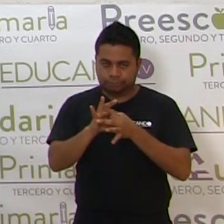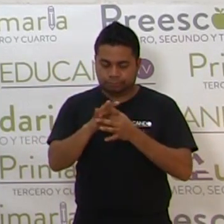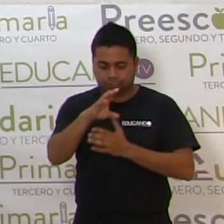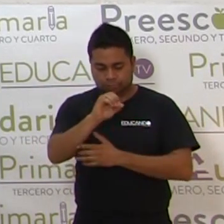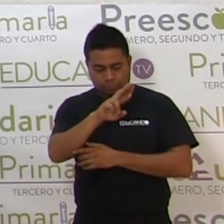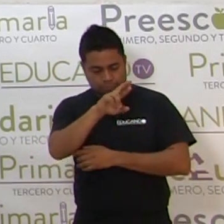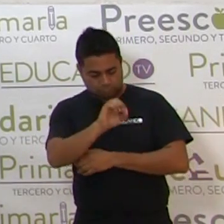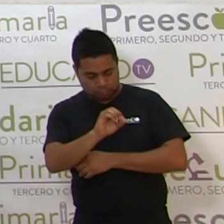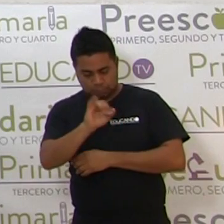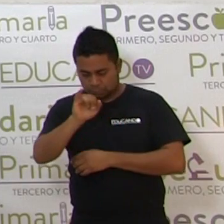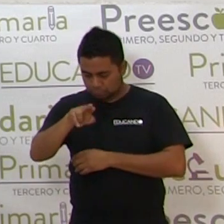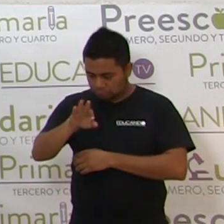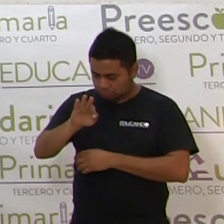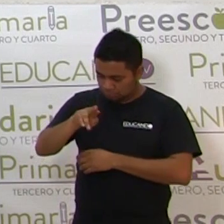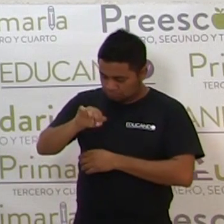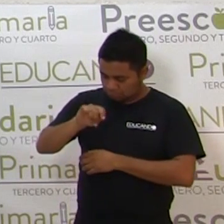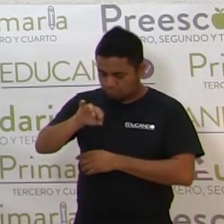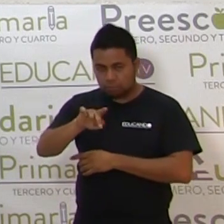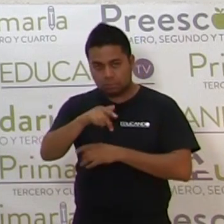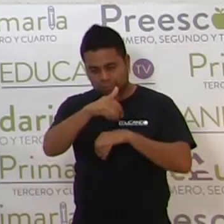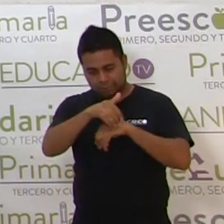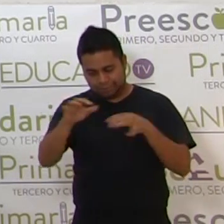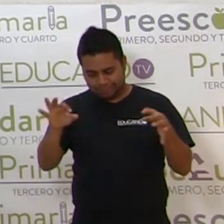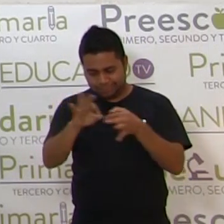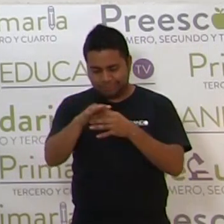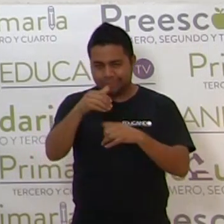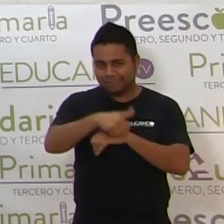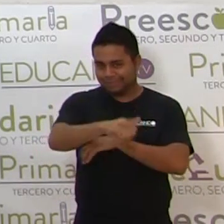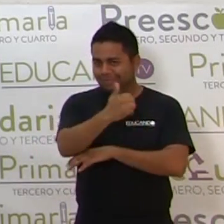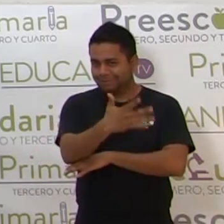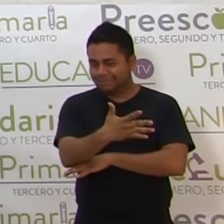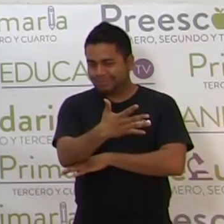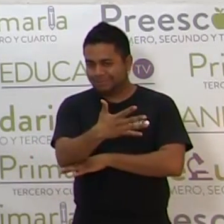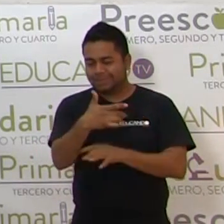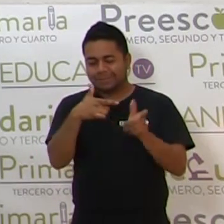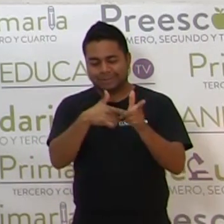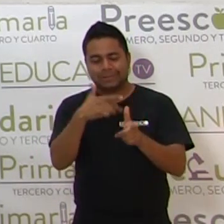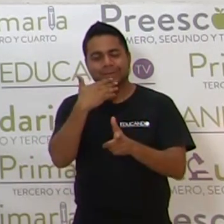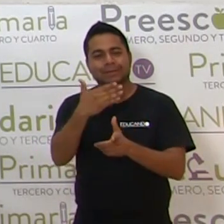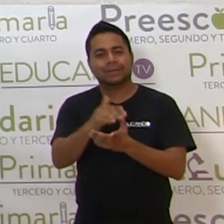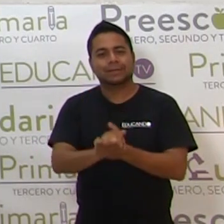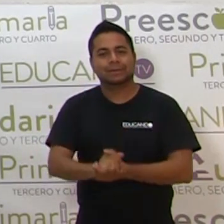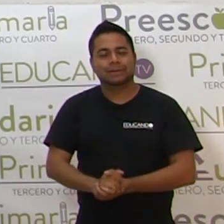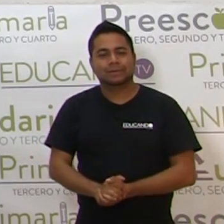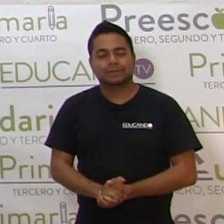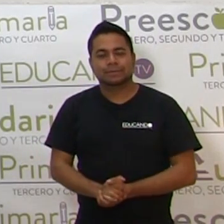coro in 5. Bien. Continuamos.